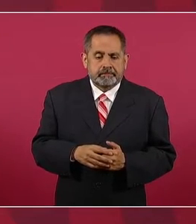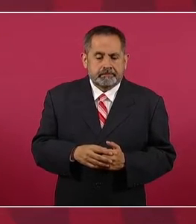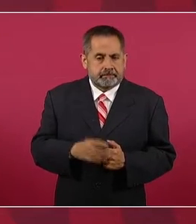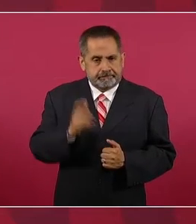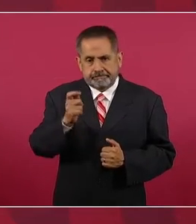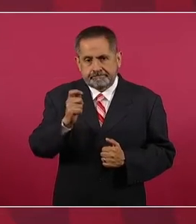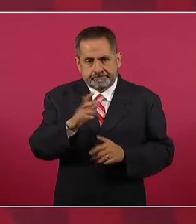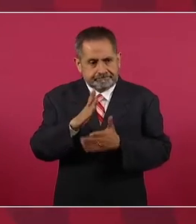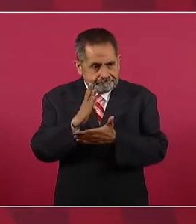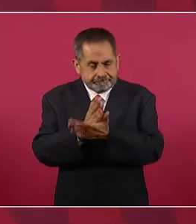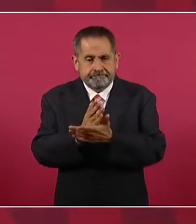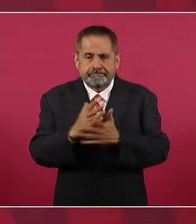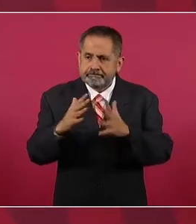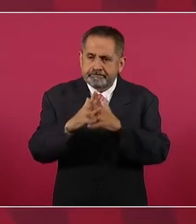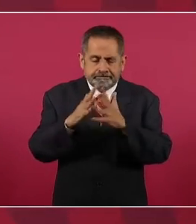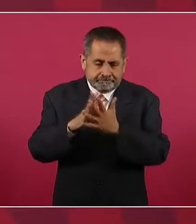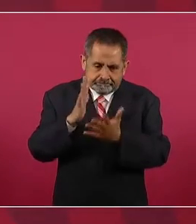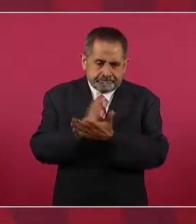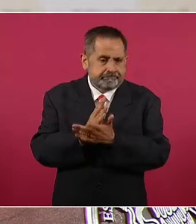parar la guerra